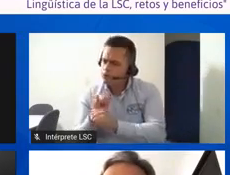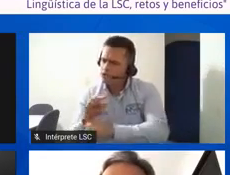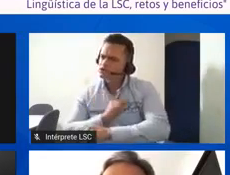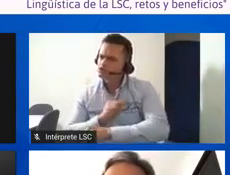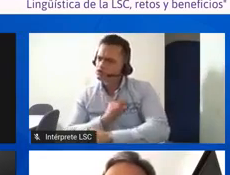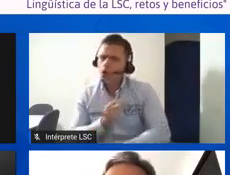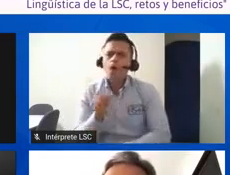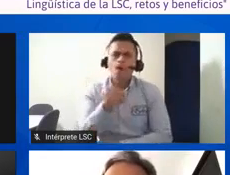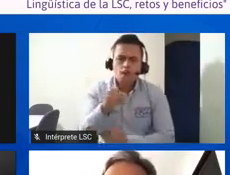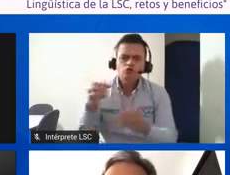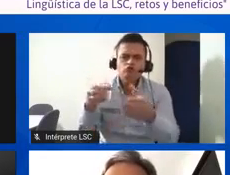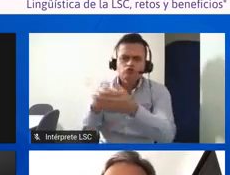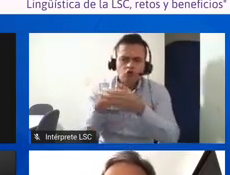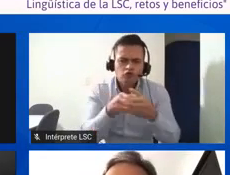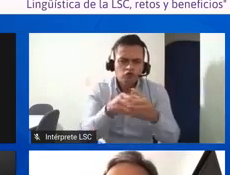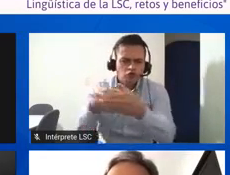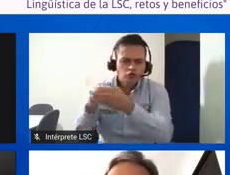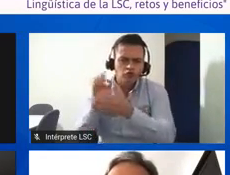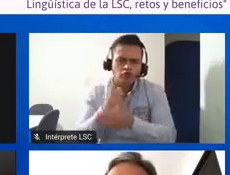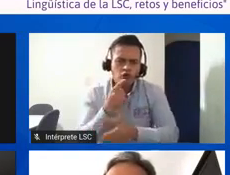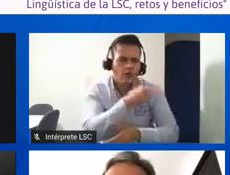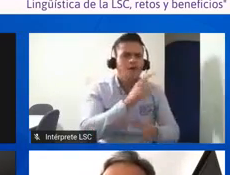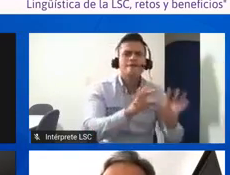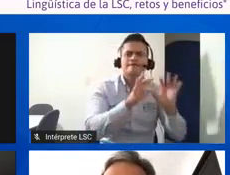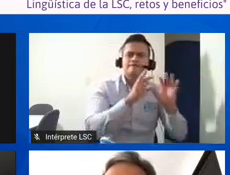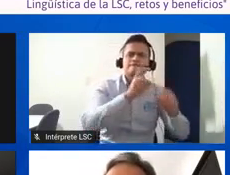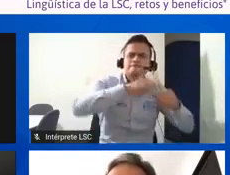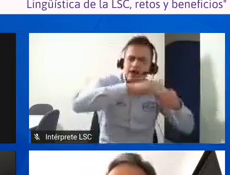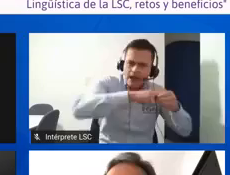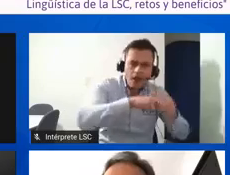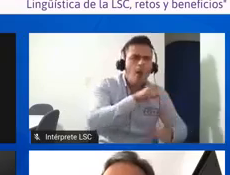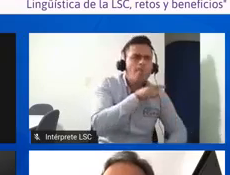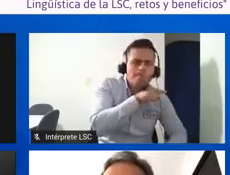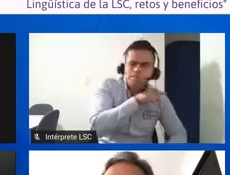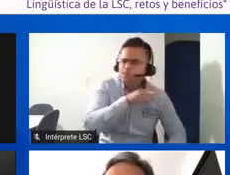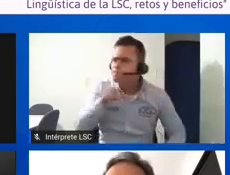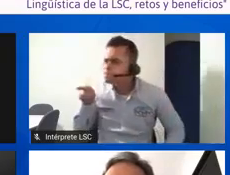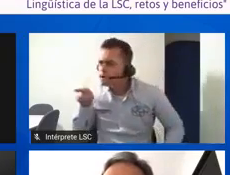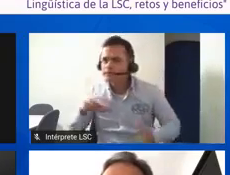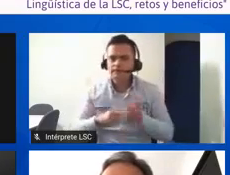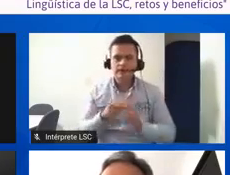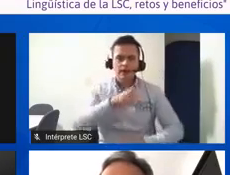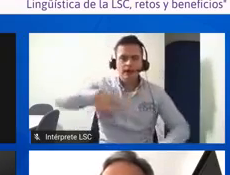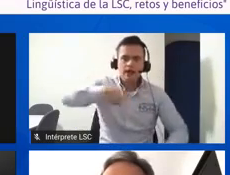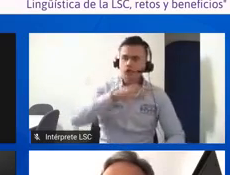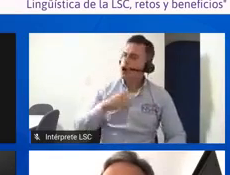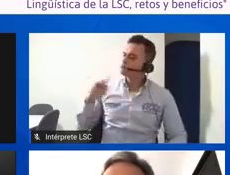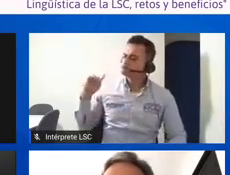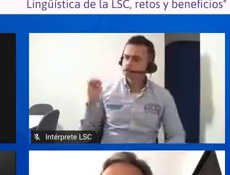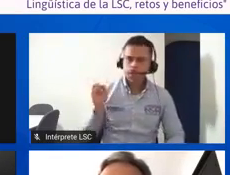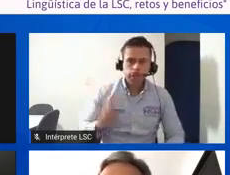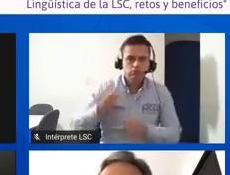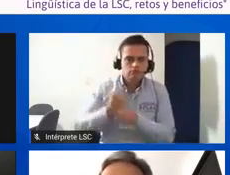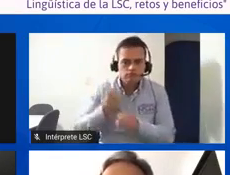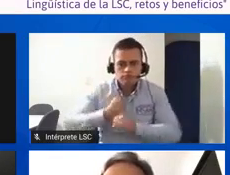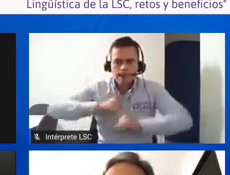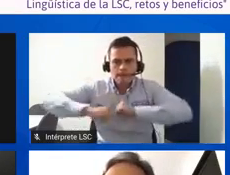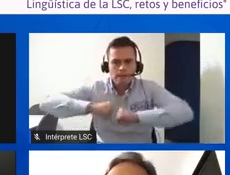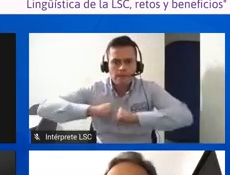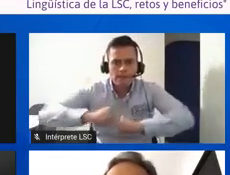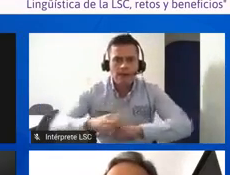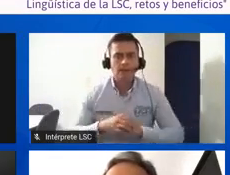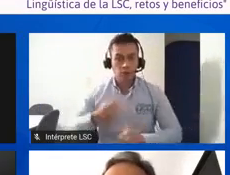asociaciones, federaciones que venían, como tú ahora comentaste, trabajando en estos temas, y empezamos a recoger